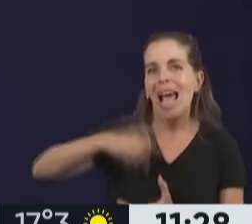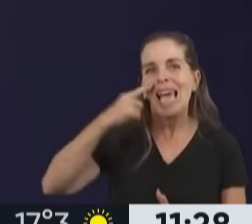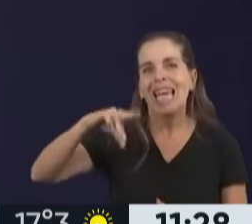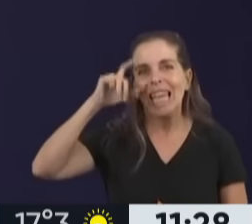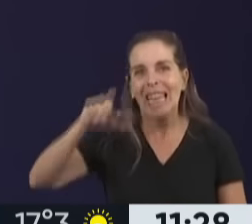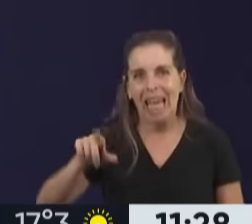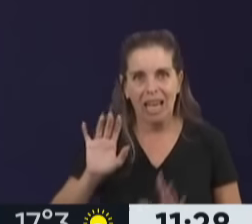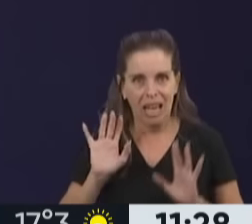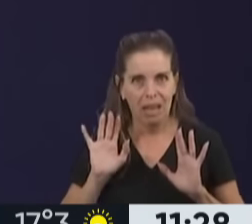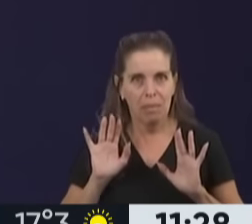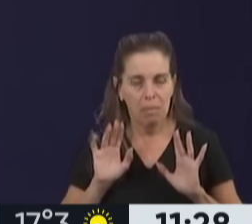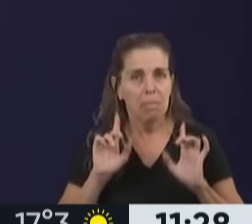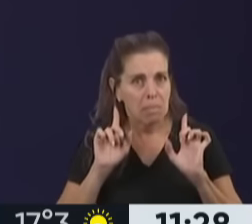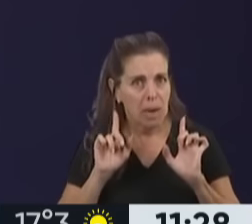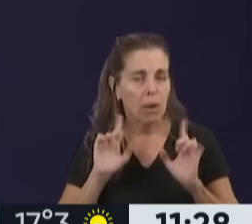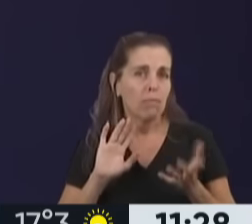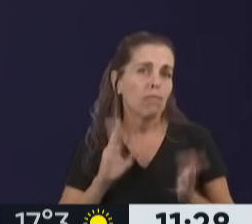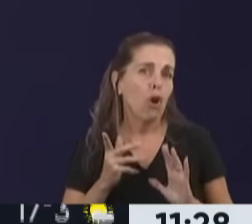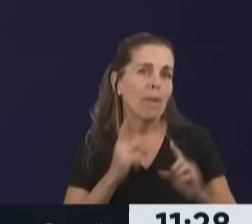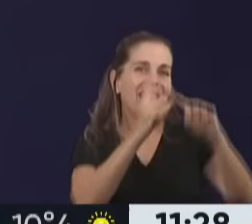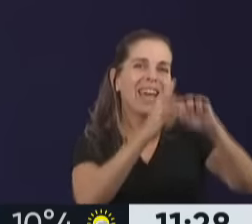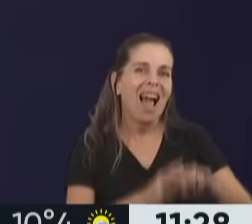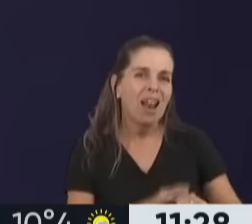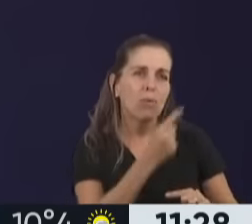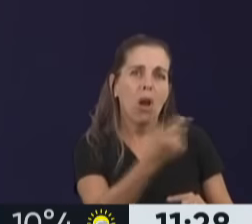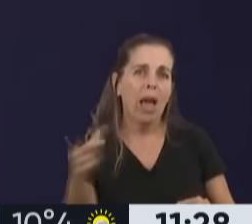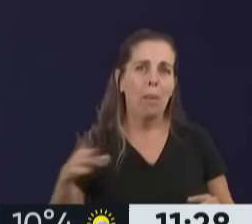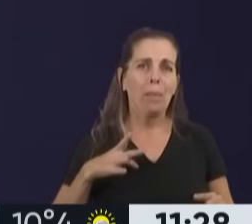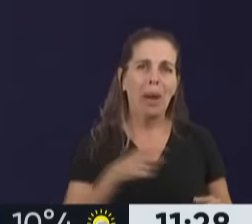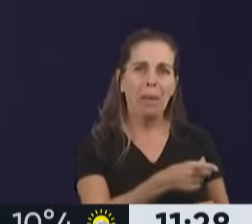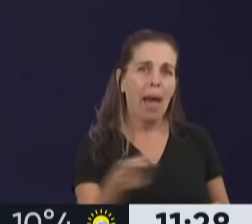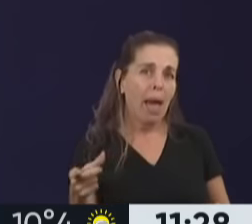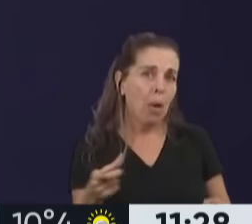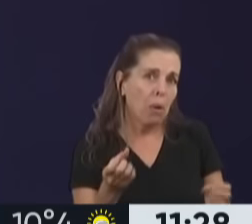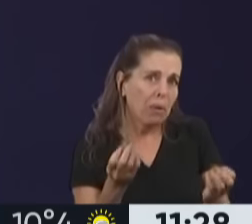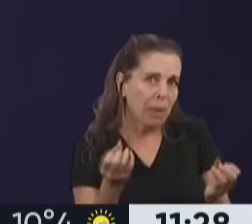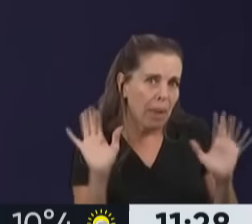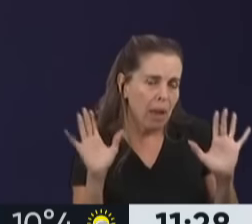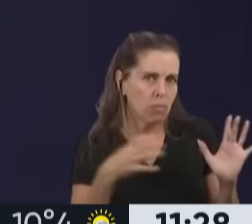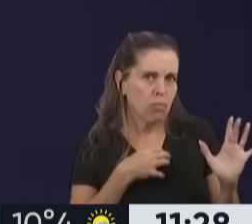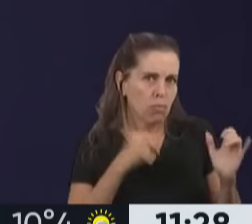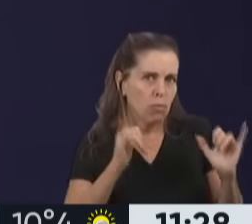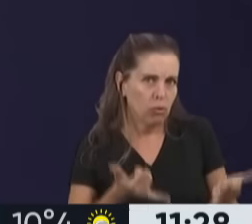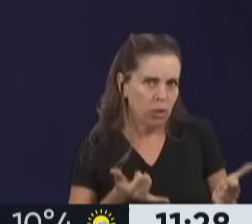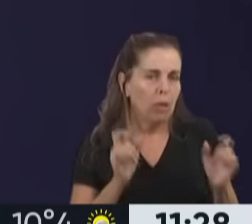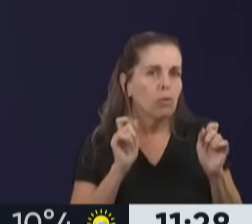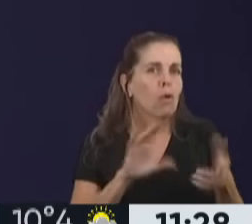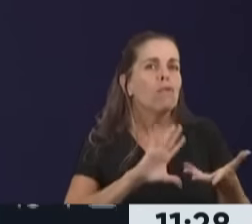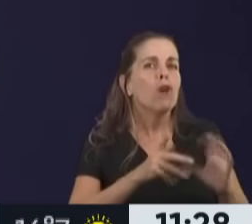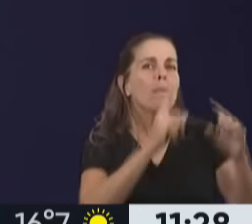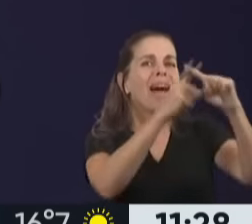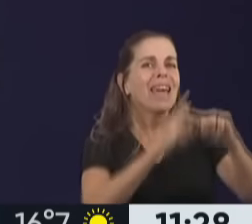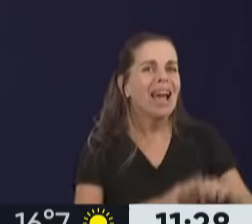tampoco dudar de la metodología de las consultoras privadas digo dentro de su metodología también son